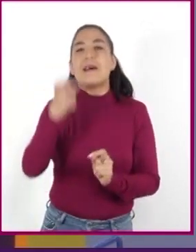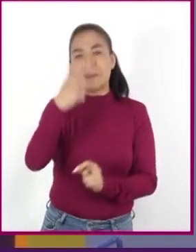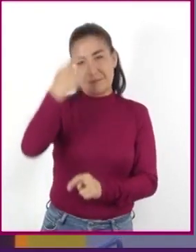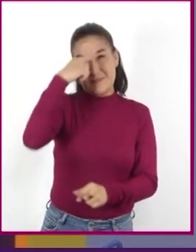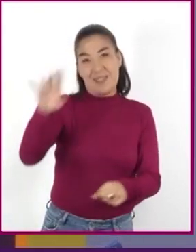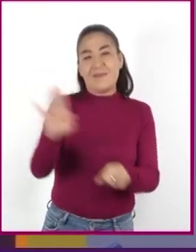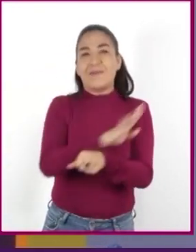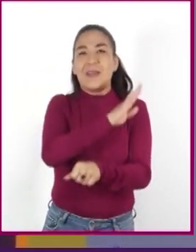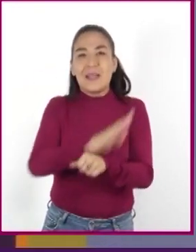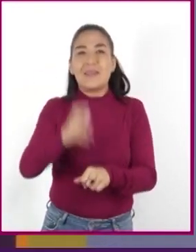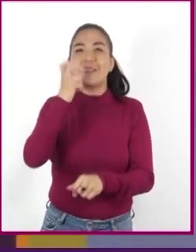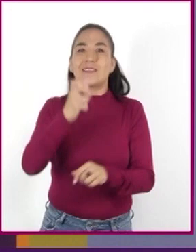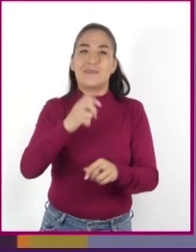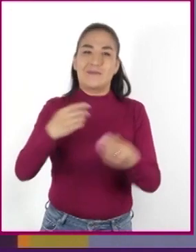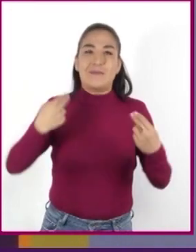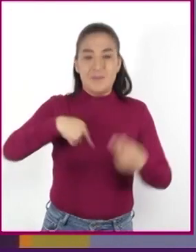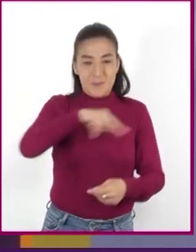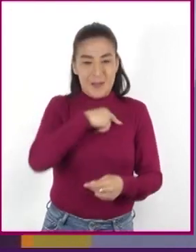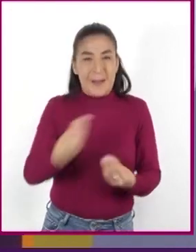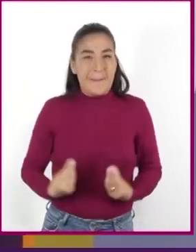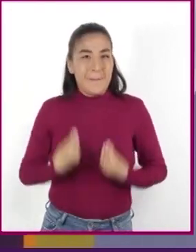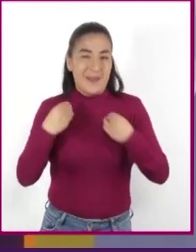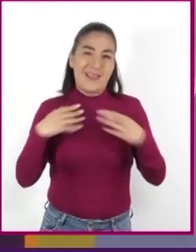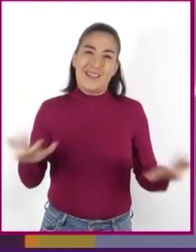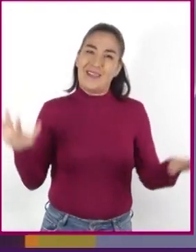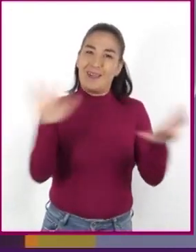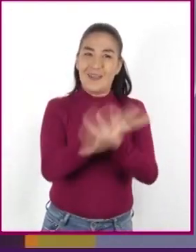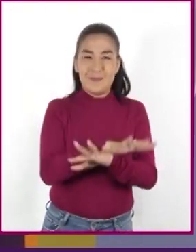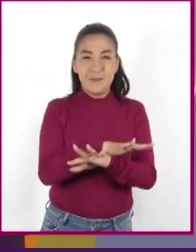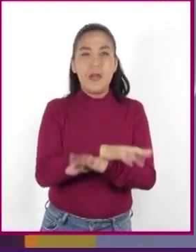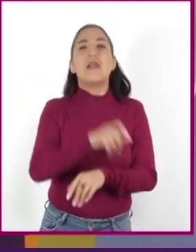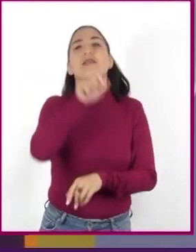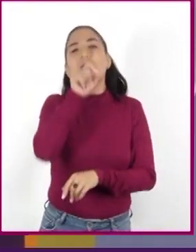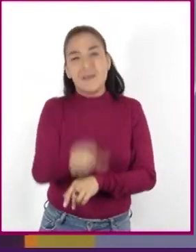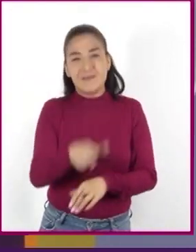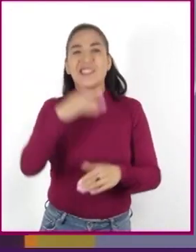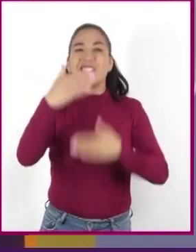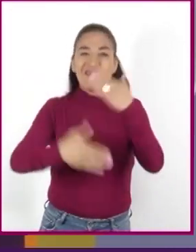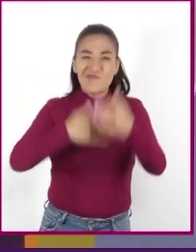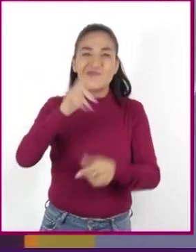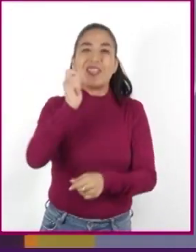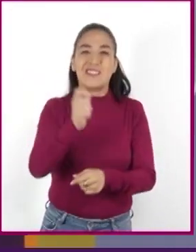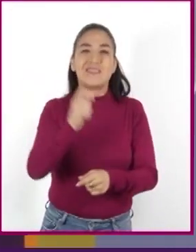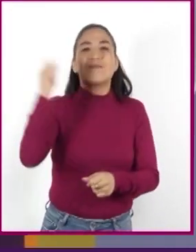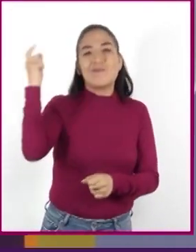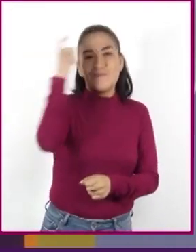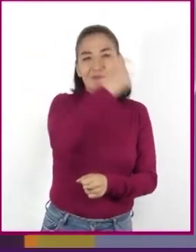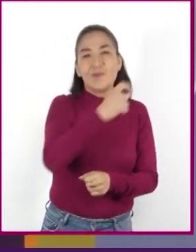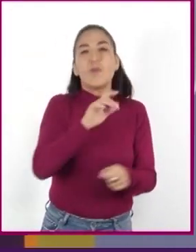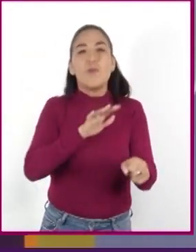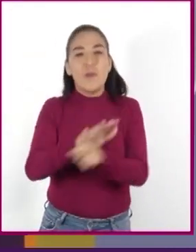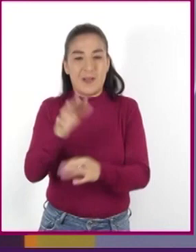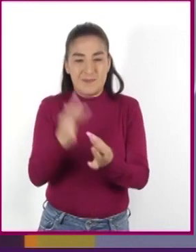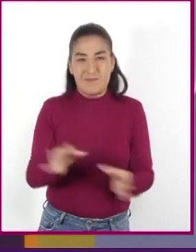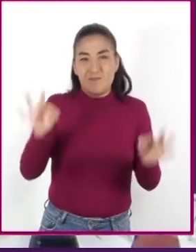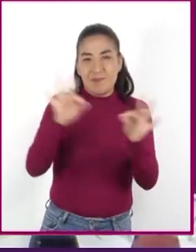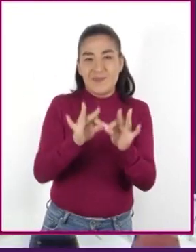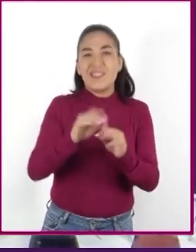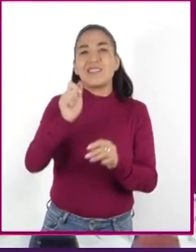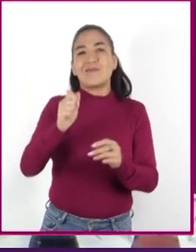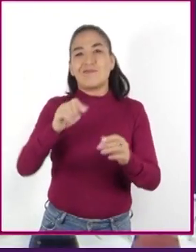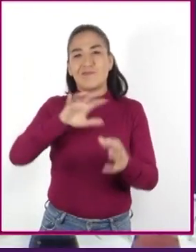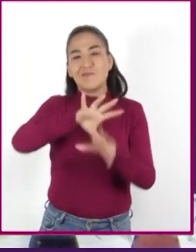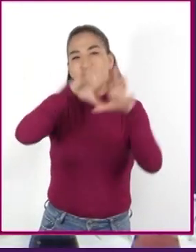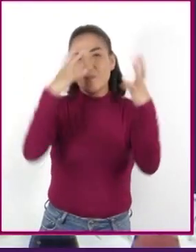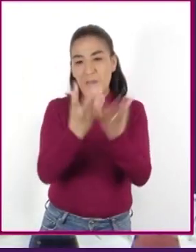beneficiado enormemente nuestro estilo de vida, pero también han traído consecuencias importantes como el deterioro al ambiente. Por